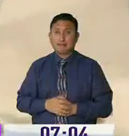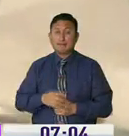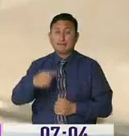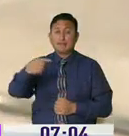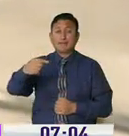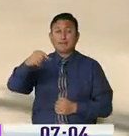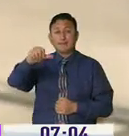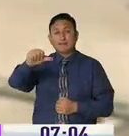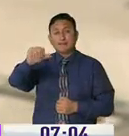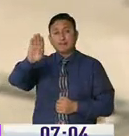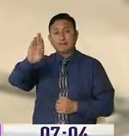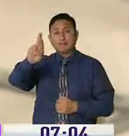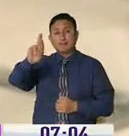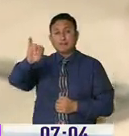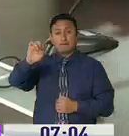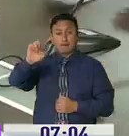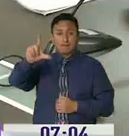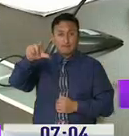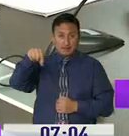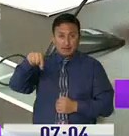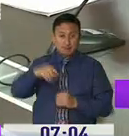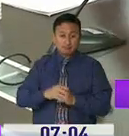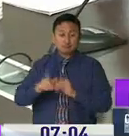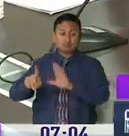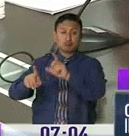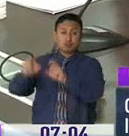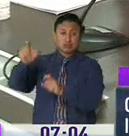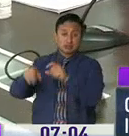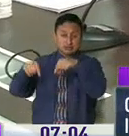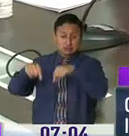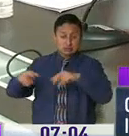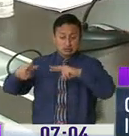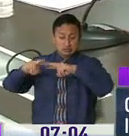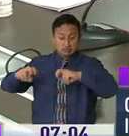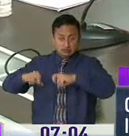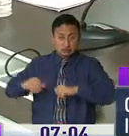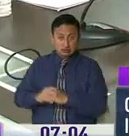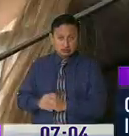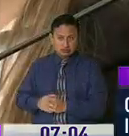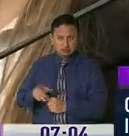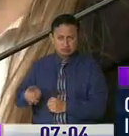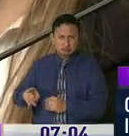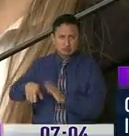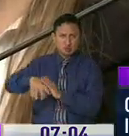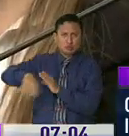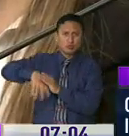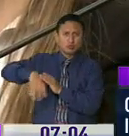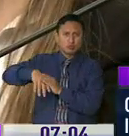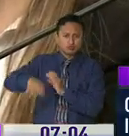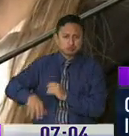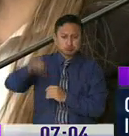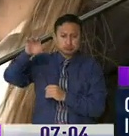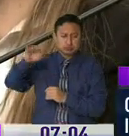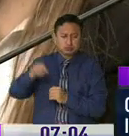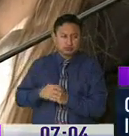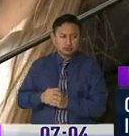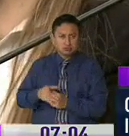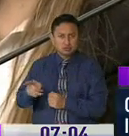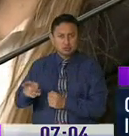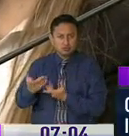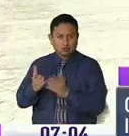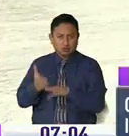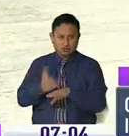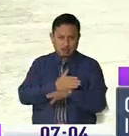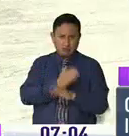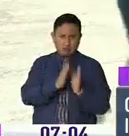6 personas investigadas por presuntas irregularidades en el sorteo de la medida cautelar presentada por Jorge Yunda. Acudió al